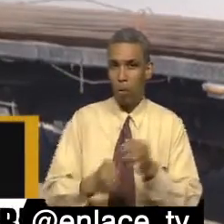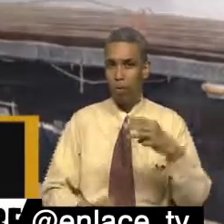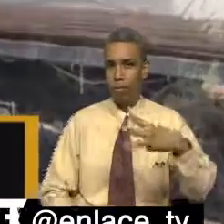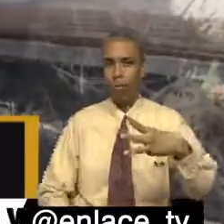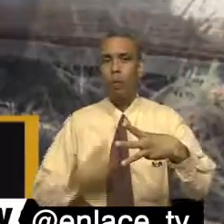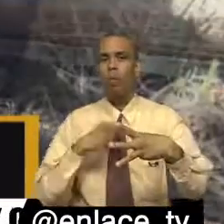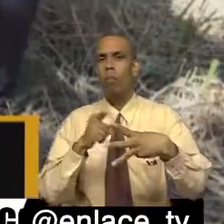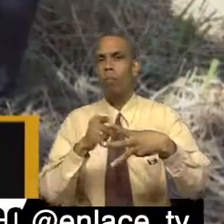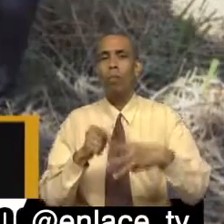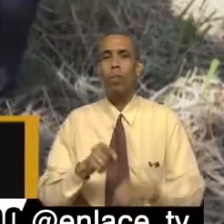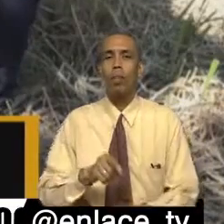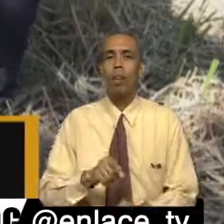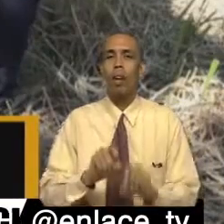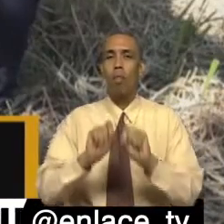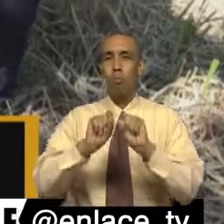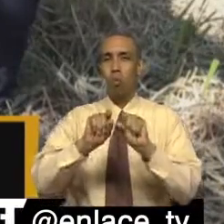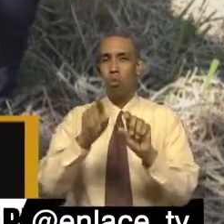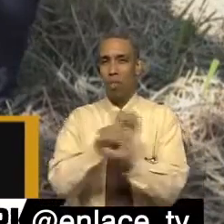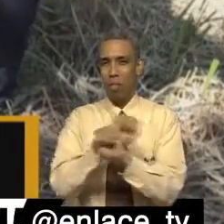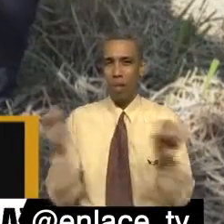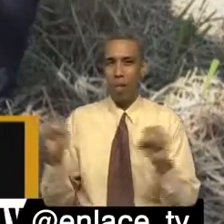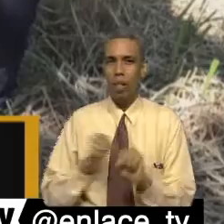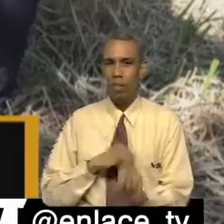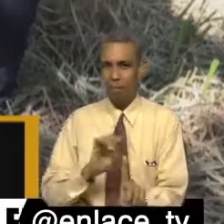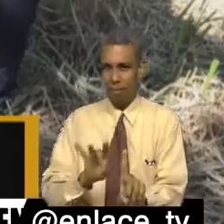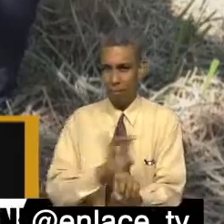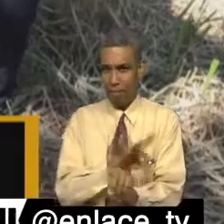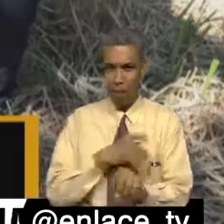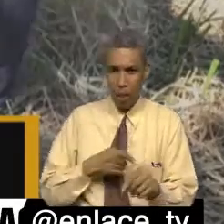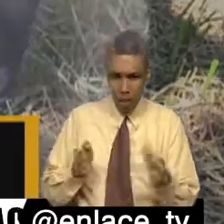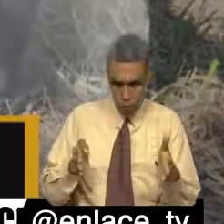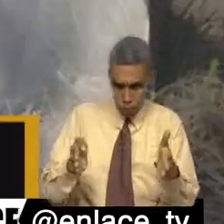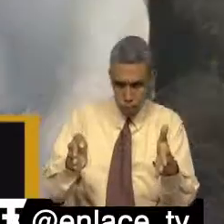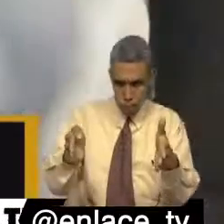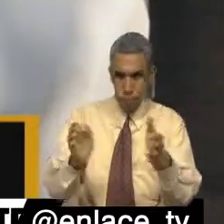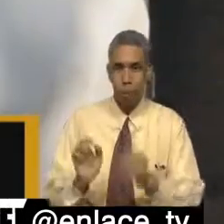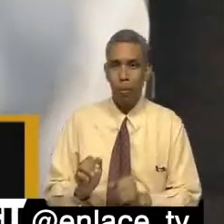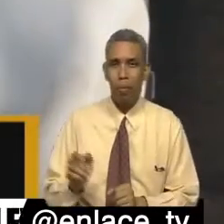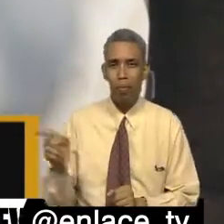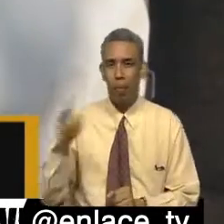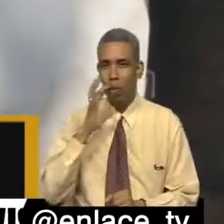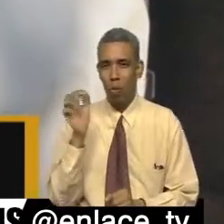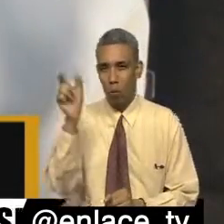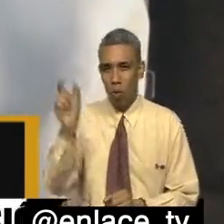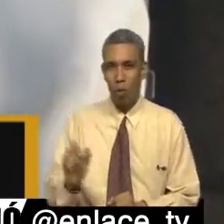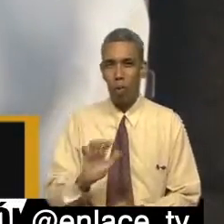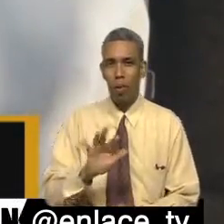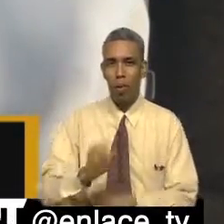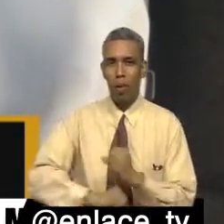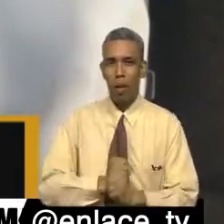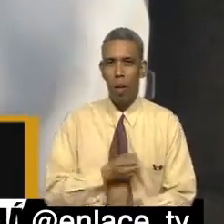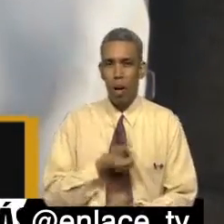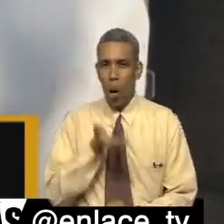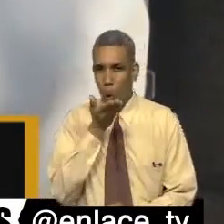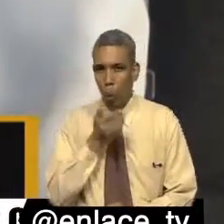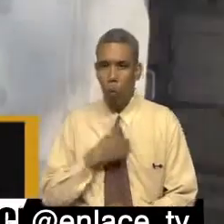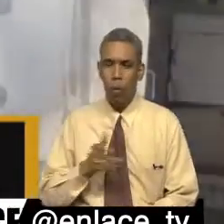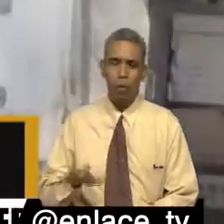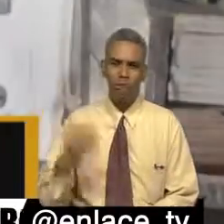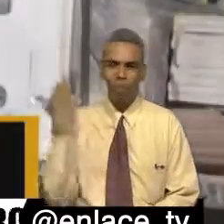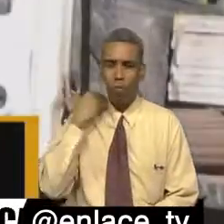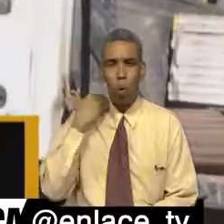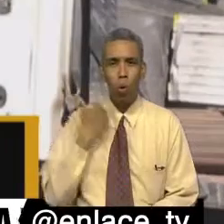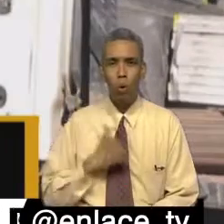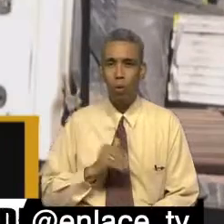11 de la mañana vía el corregimiento El Llanito, donde Elvis Rincón Chacón, de 50 años de edad, resultó herido, siendo trasladado por una ambulancia